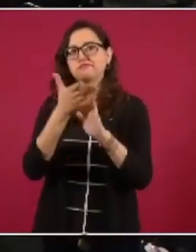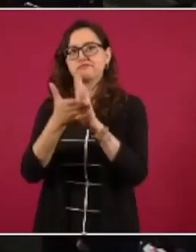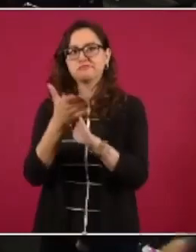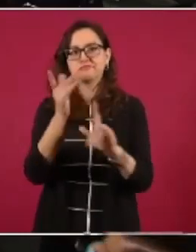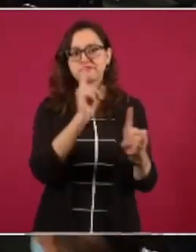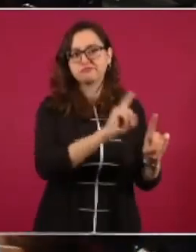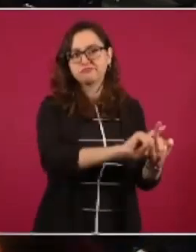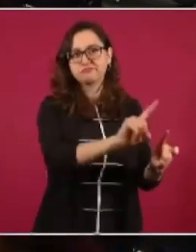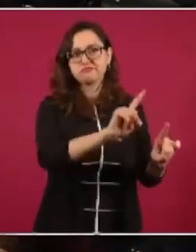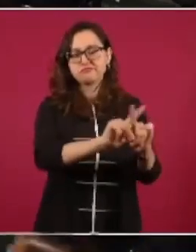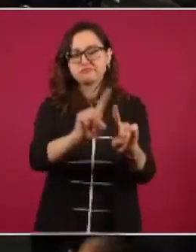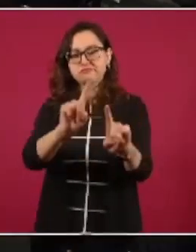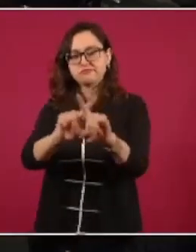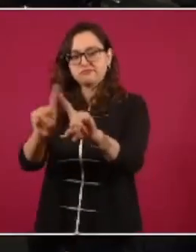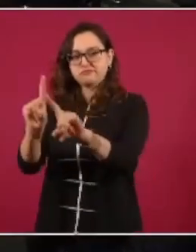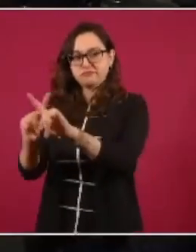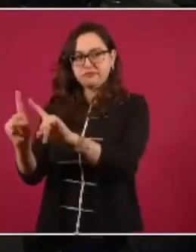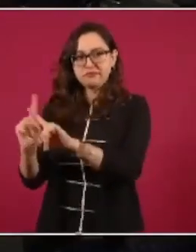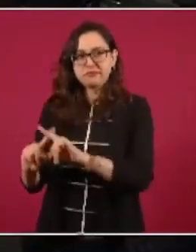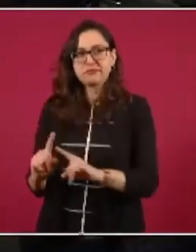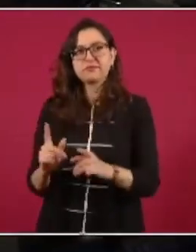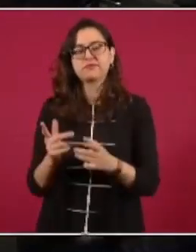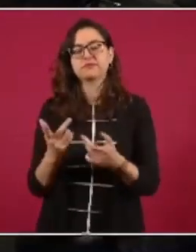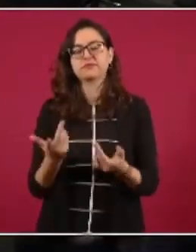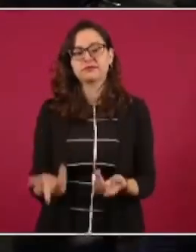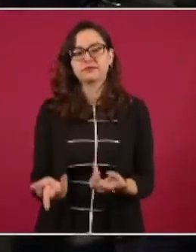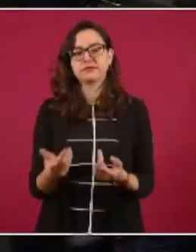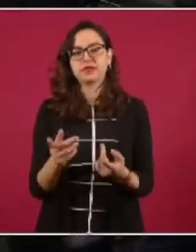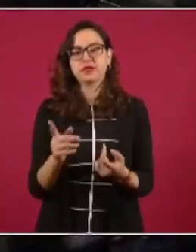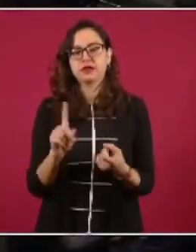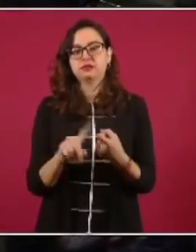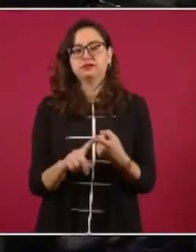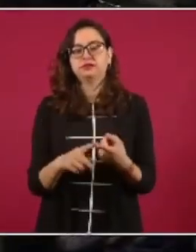Se trata de dinero en efectivo,